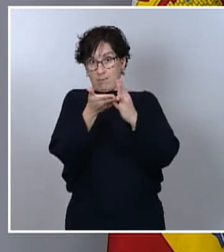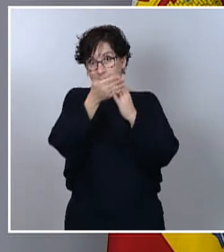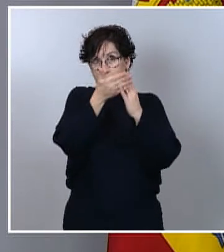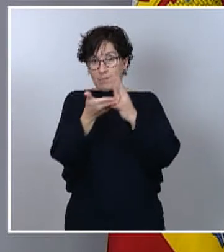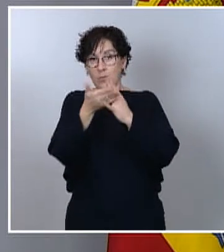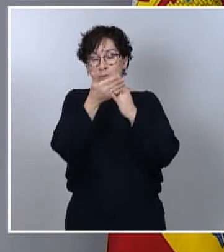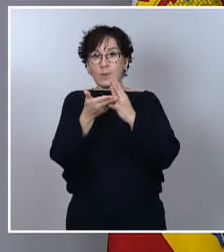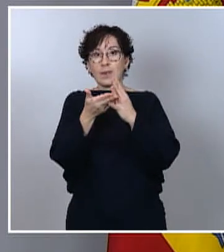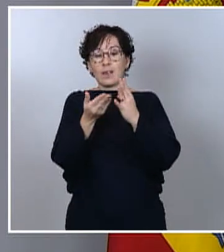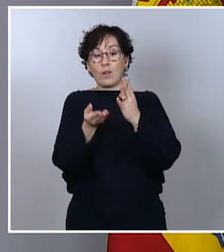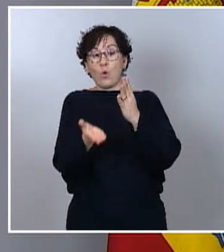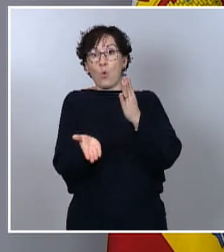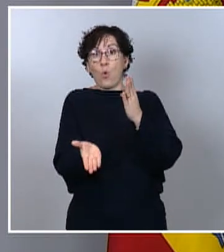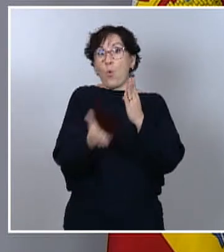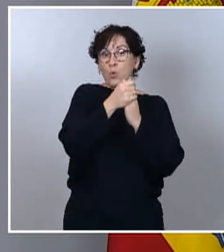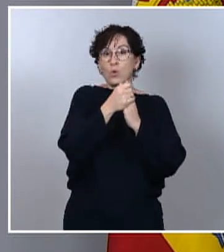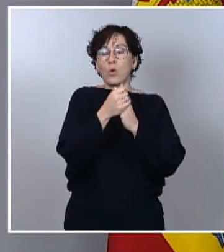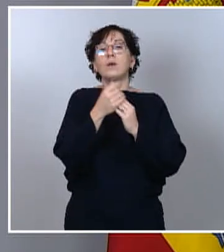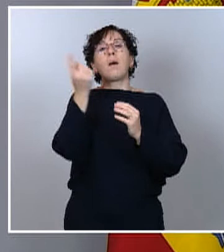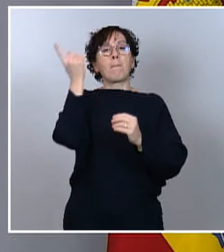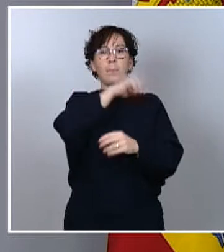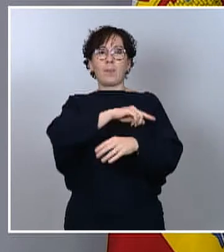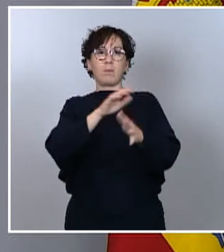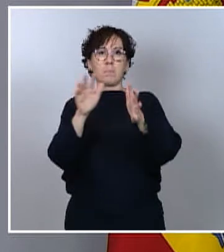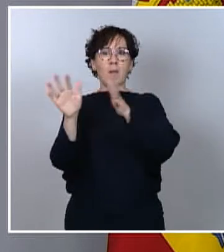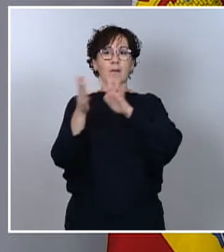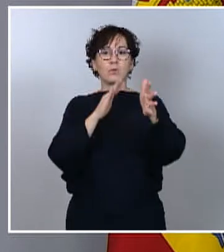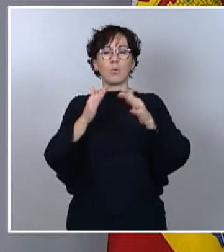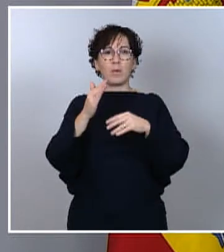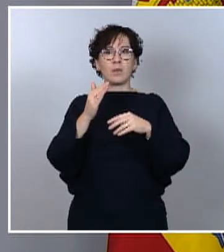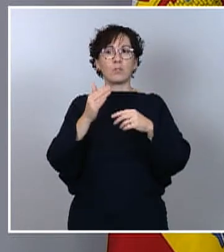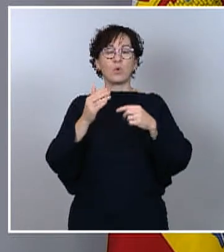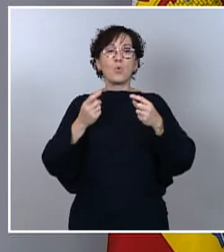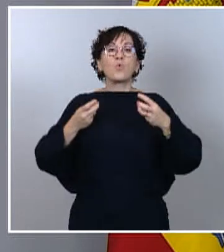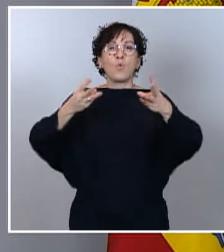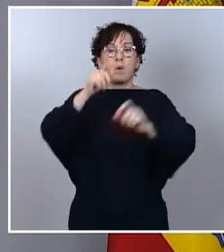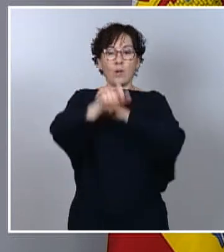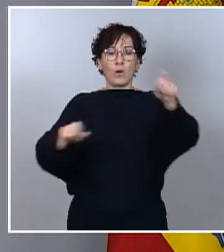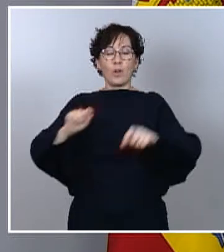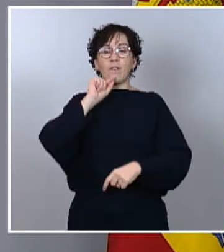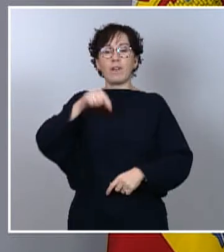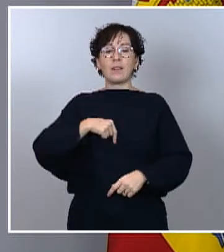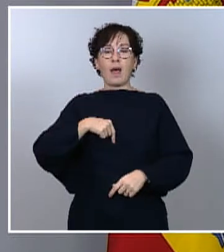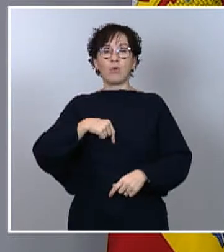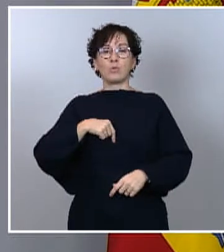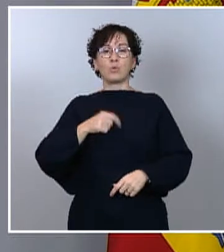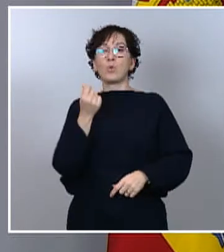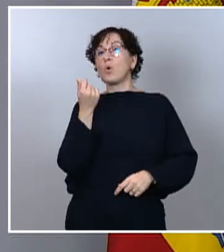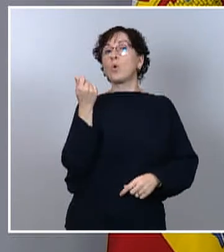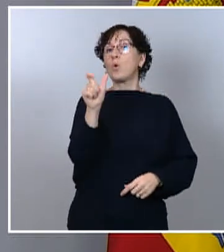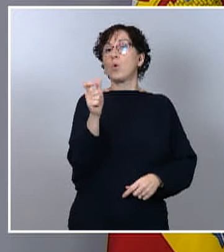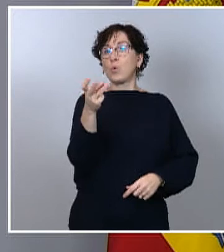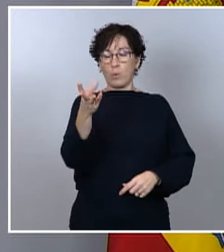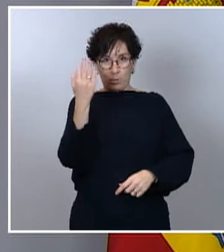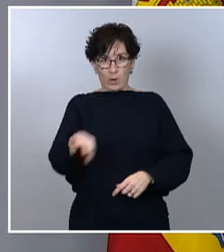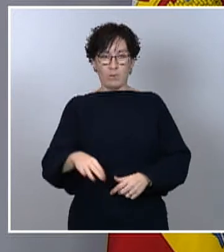más fiable que tenemos para poner cifras al número de infectados, como acaba de hacer la doctora Yotti. Bueno, hablando